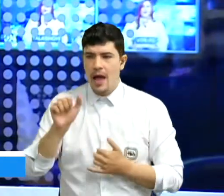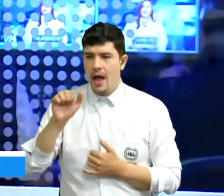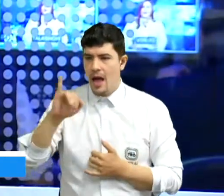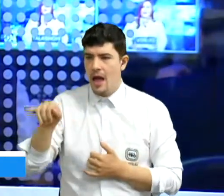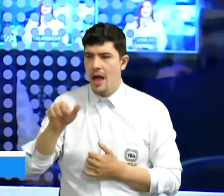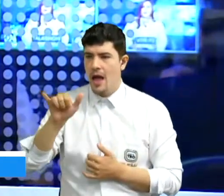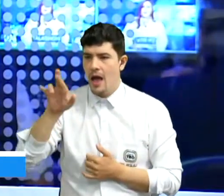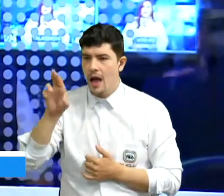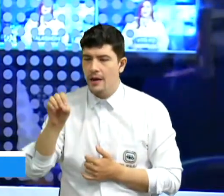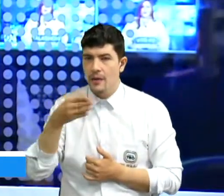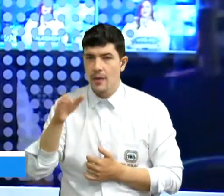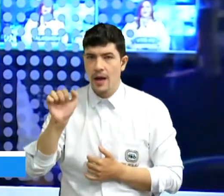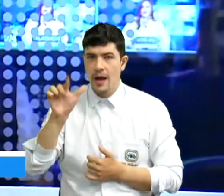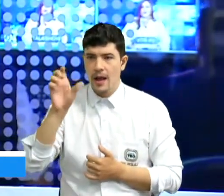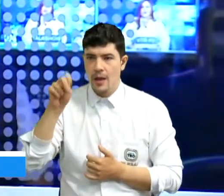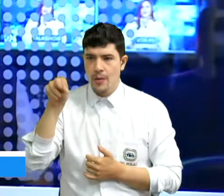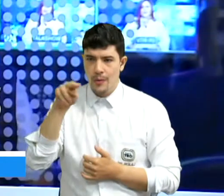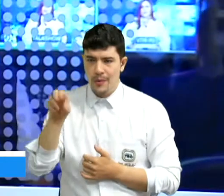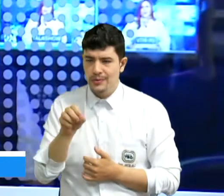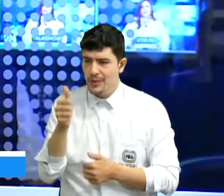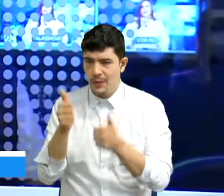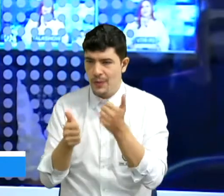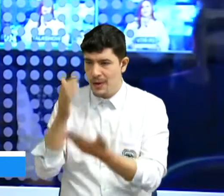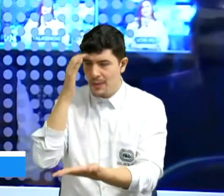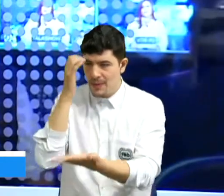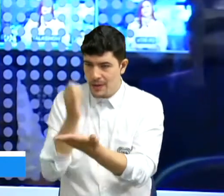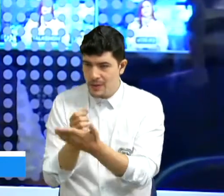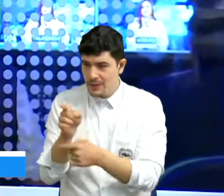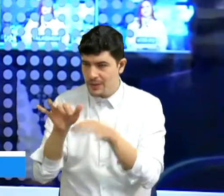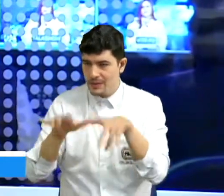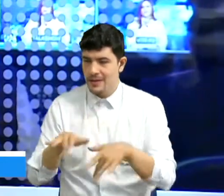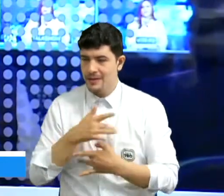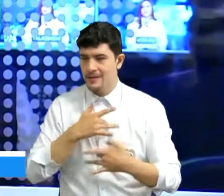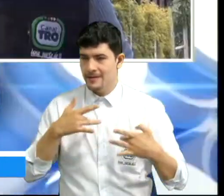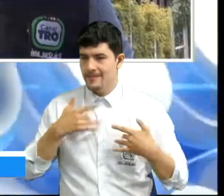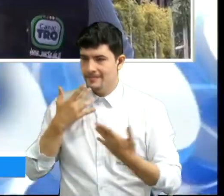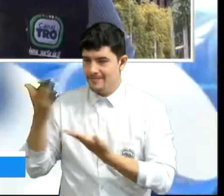autoridades en ese municipio de norte de santander buenas tardes